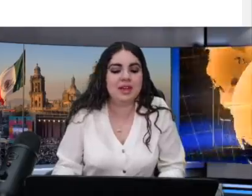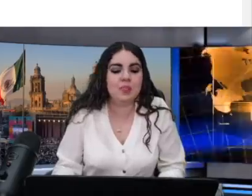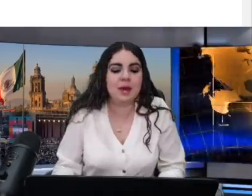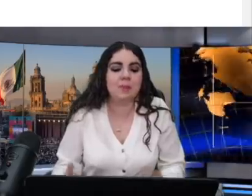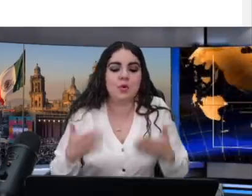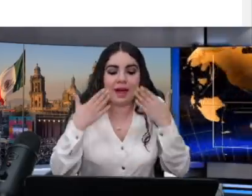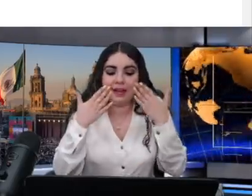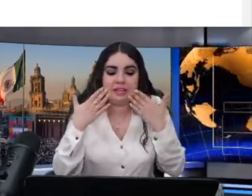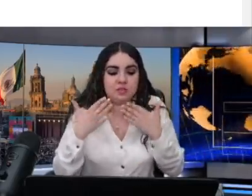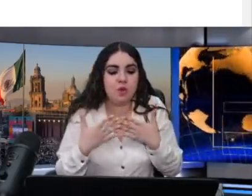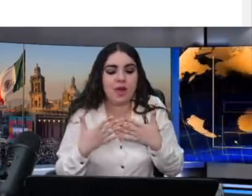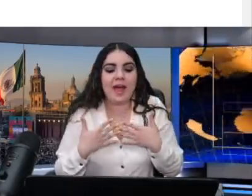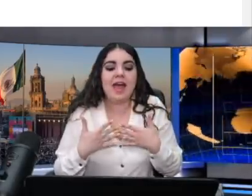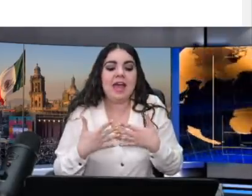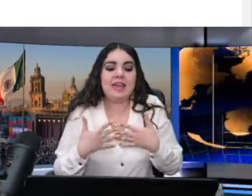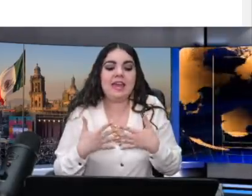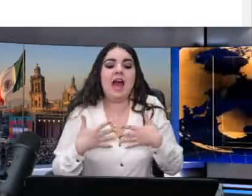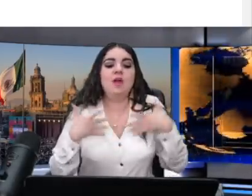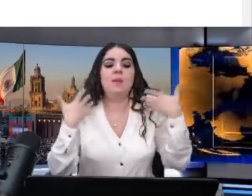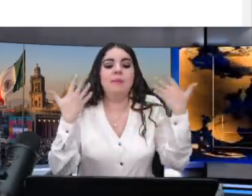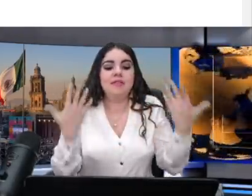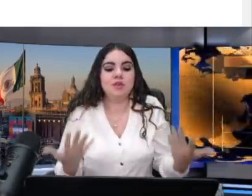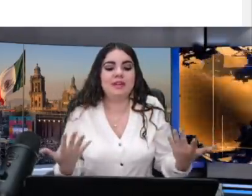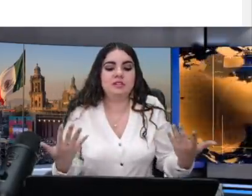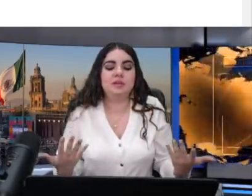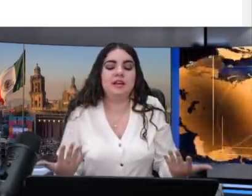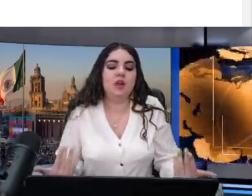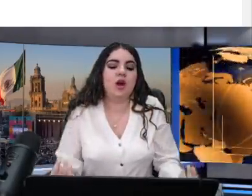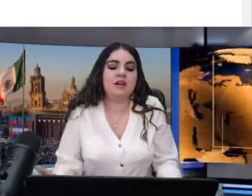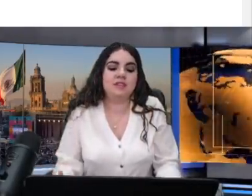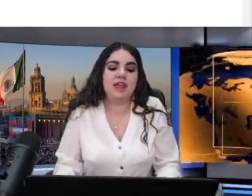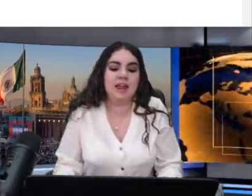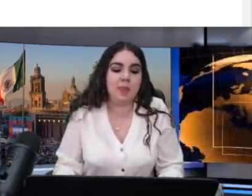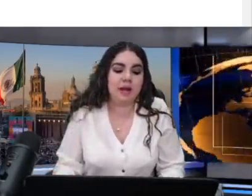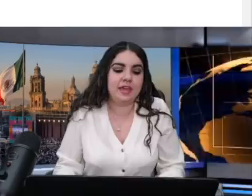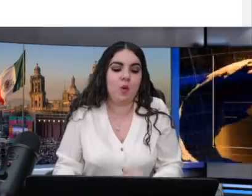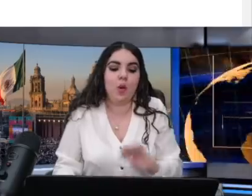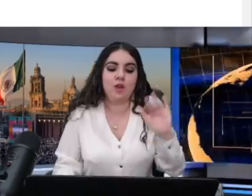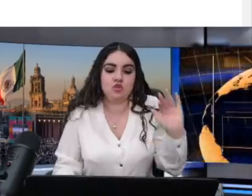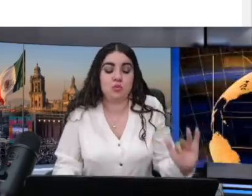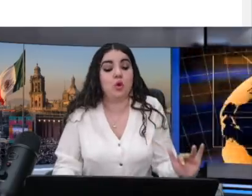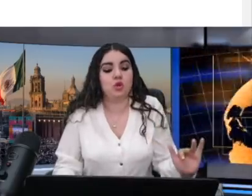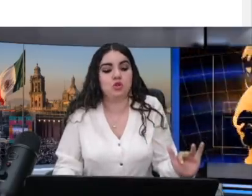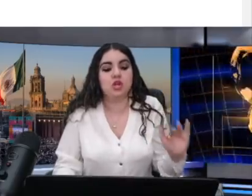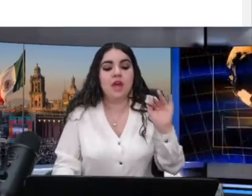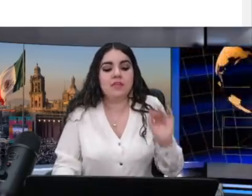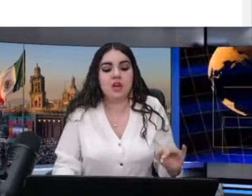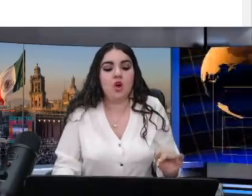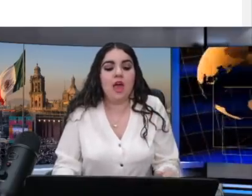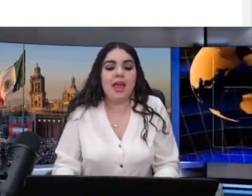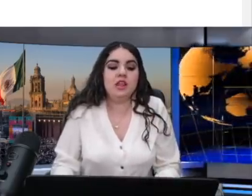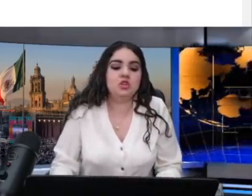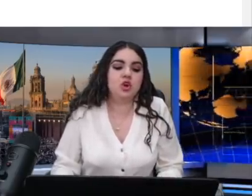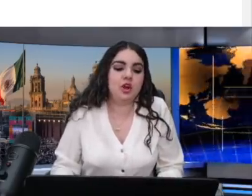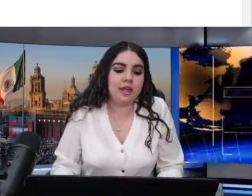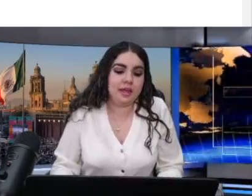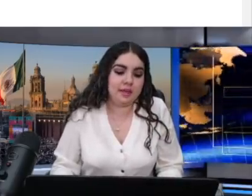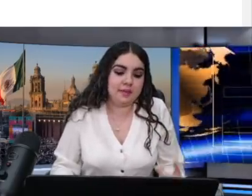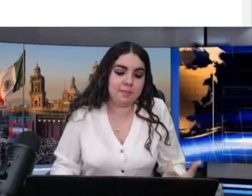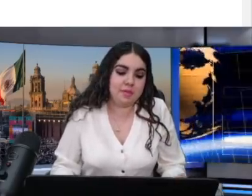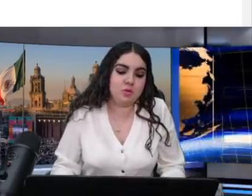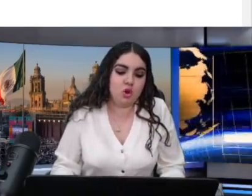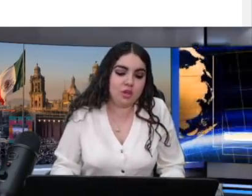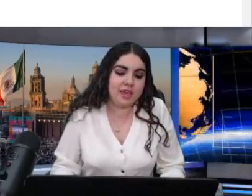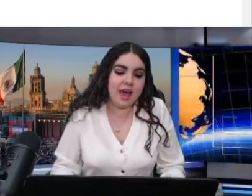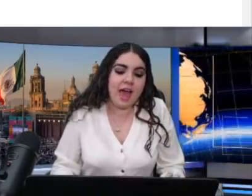respirables pueden entrar por nariz, boca y al momento de respirar y alojarse en la tráquea o en los bronquios, dijo el doctor